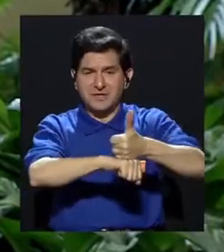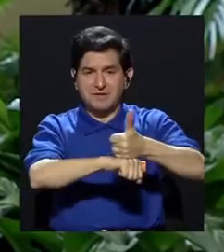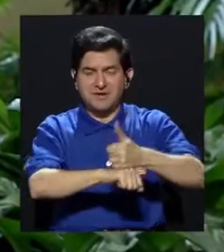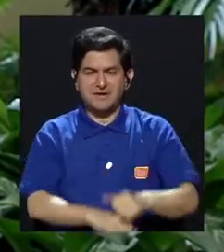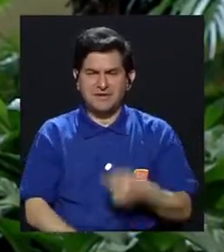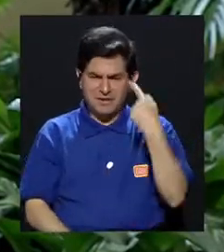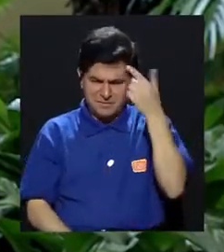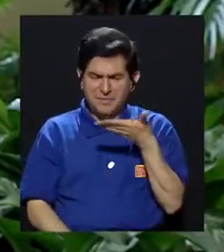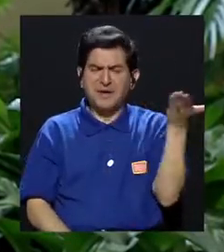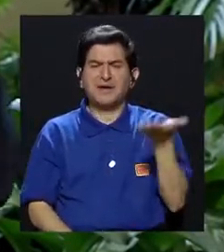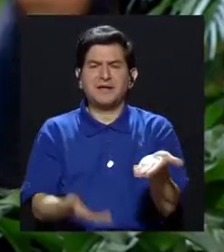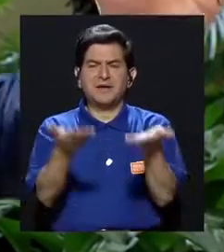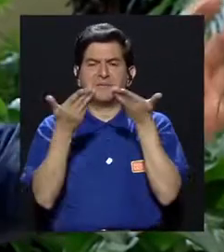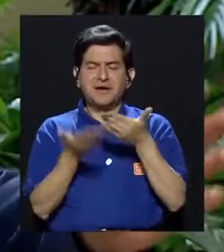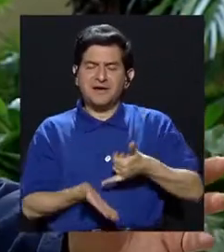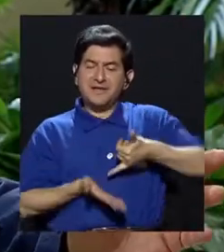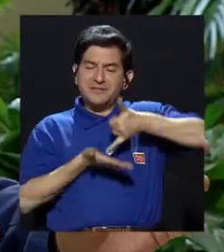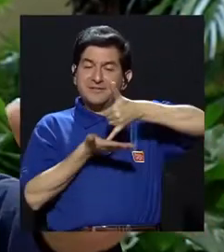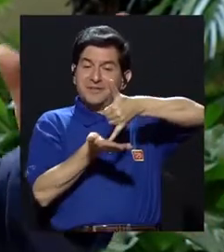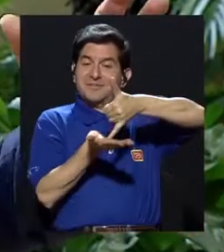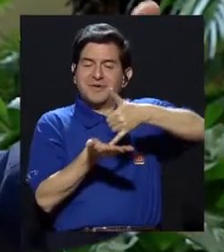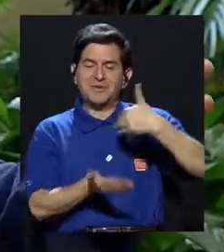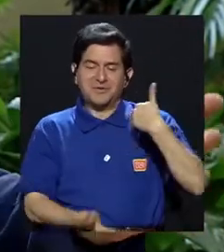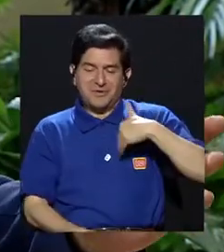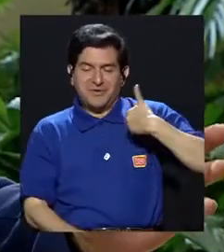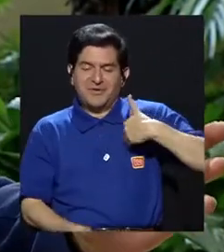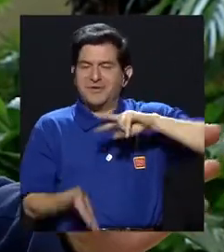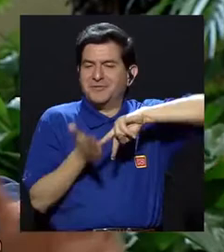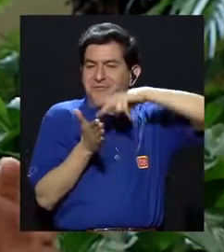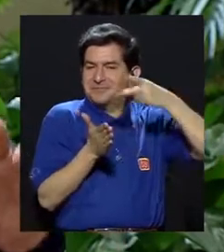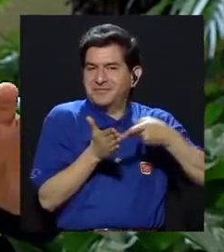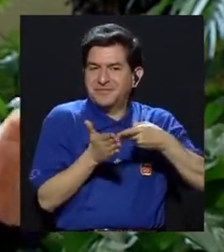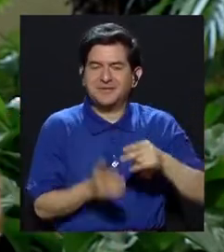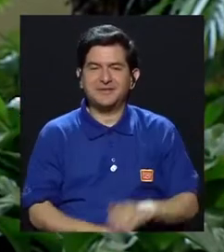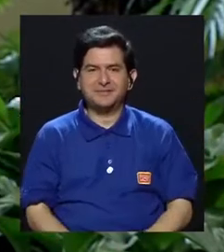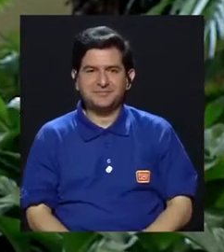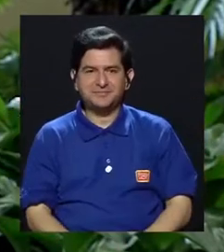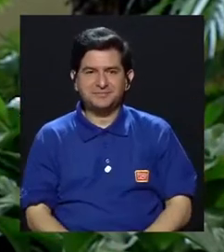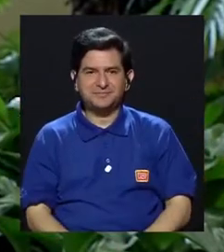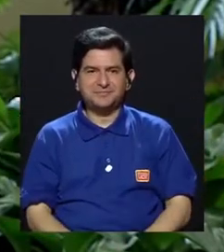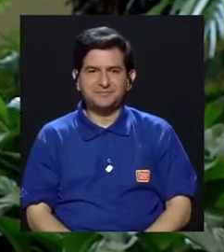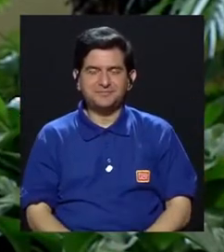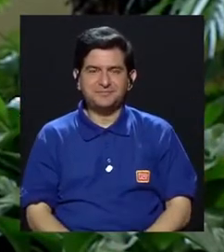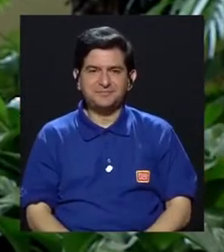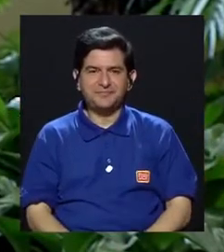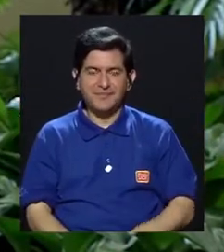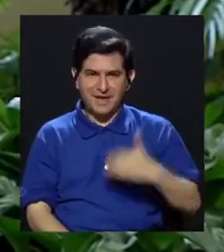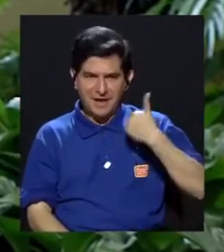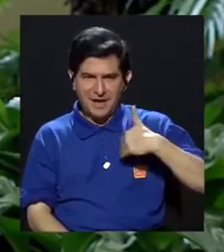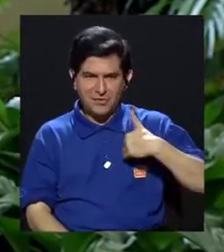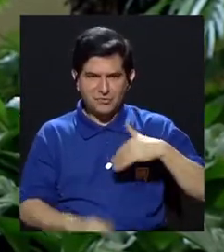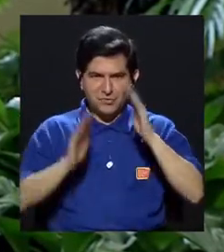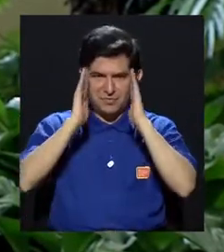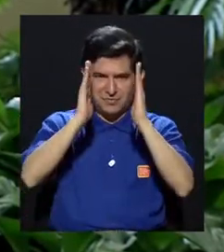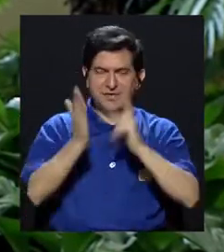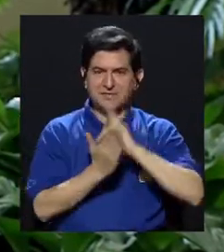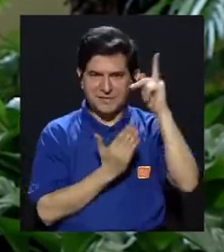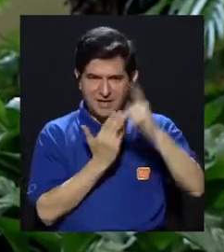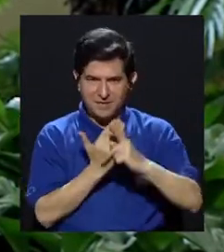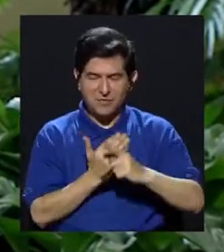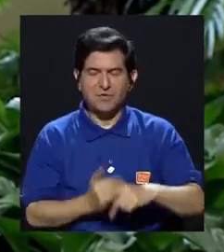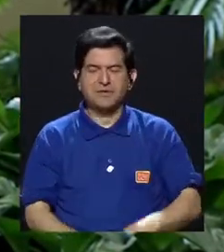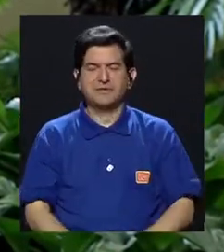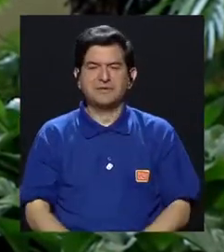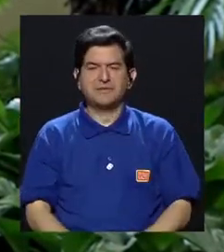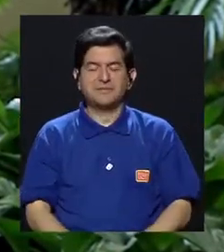qué? Para que nos otorguen el trofeo de la hombría. De hecho, a los hombres que nos escuchan en el programa y a